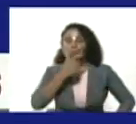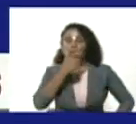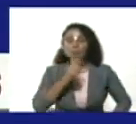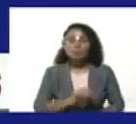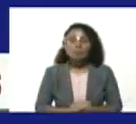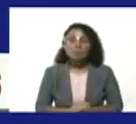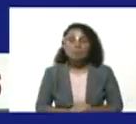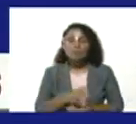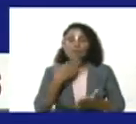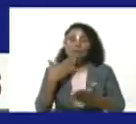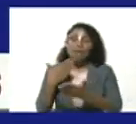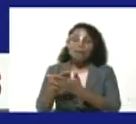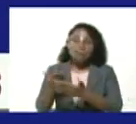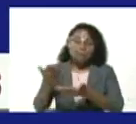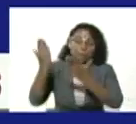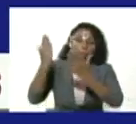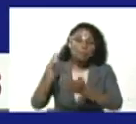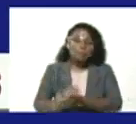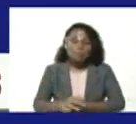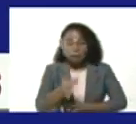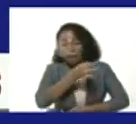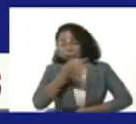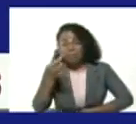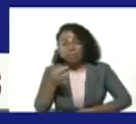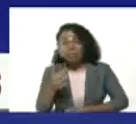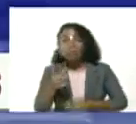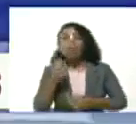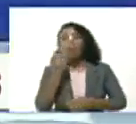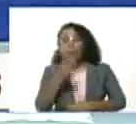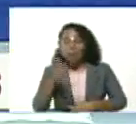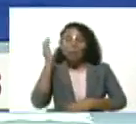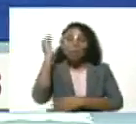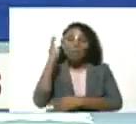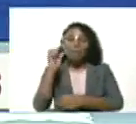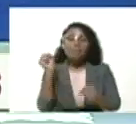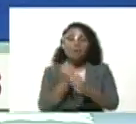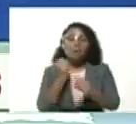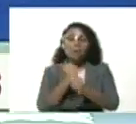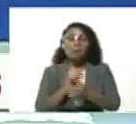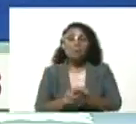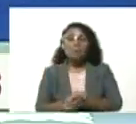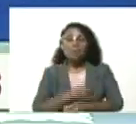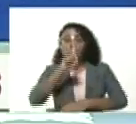Muchas gracias, pues, efectivamente. Buena jornada de trabajo.